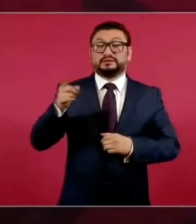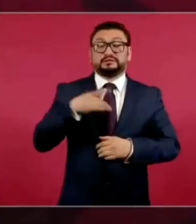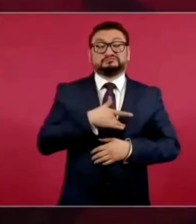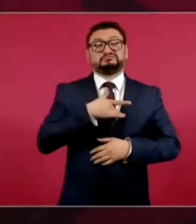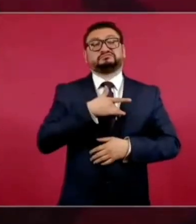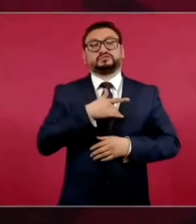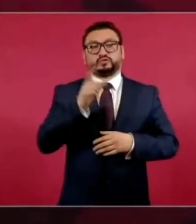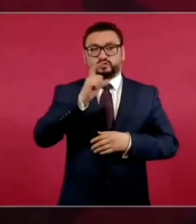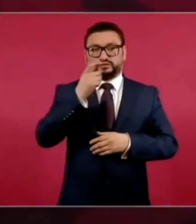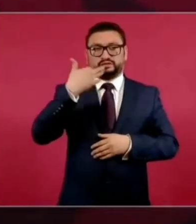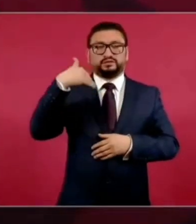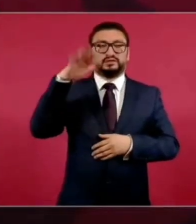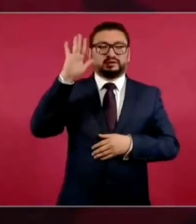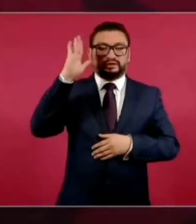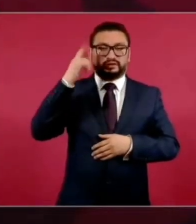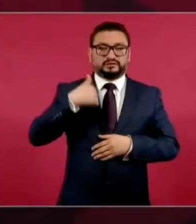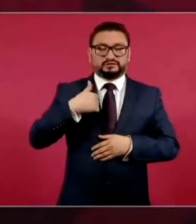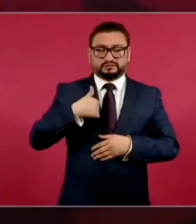cuando el desafuero,